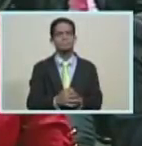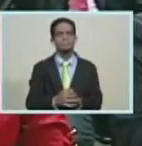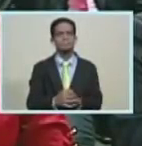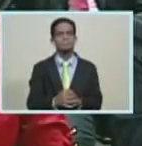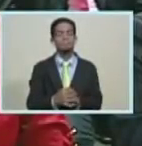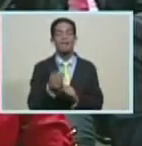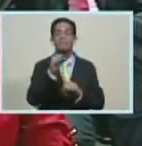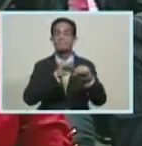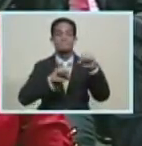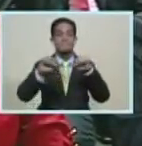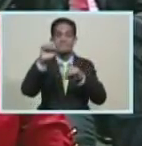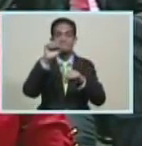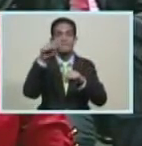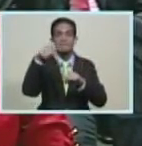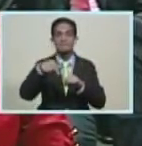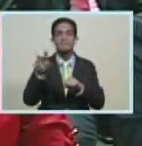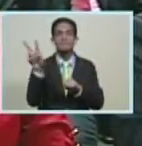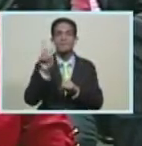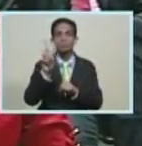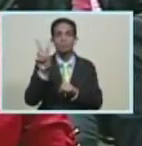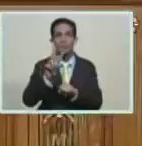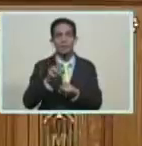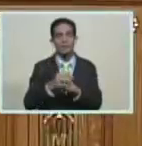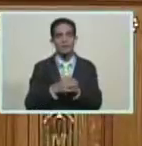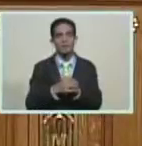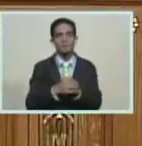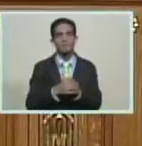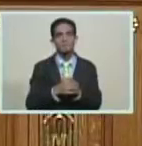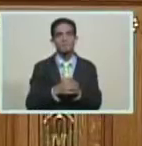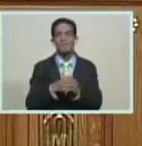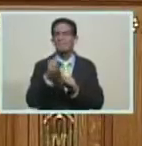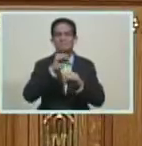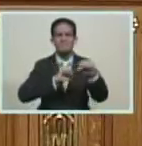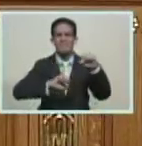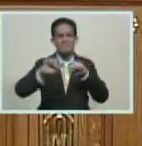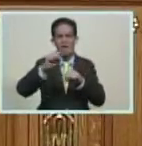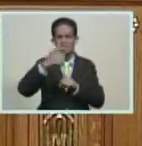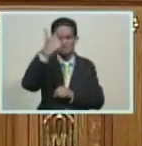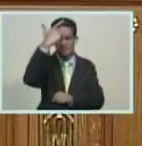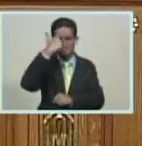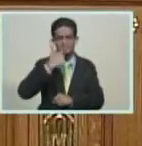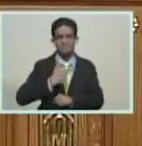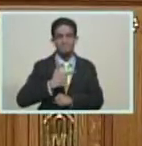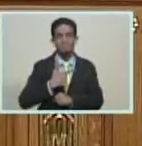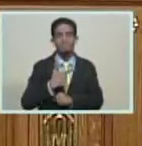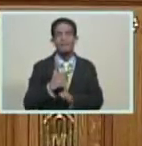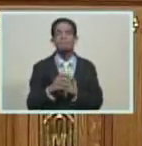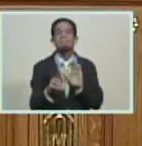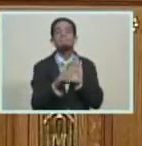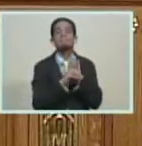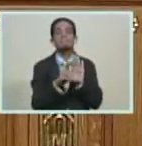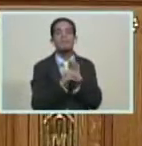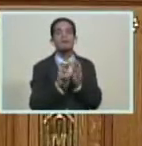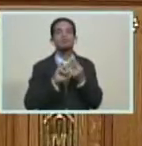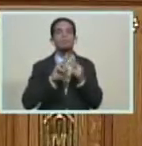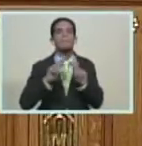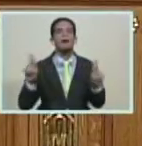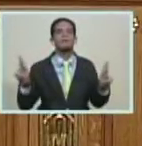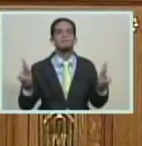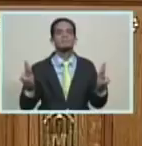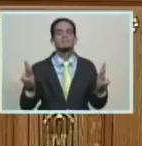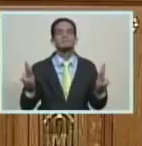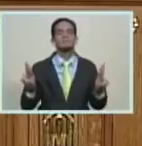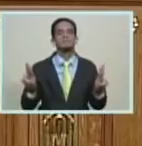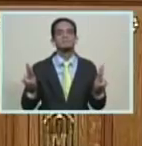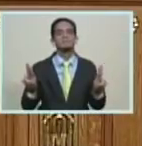La defensa de nuestra patria, la defensa de nuestra integridad, nuestro derecho a la paz. Hay que tener